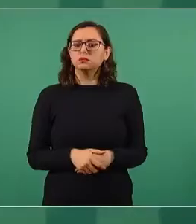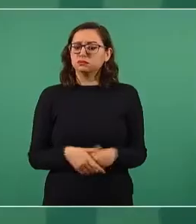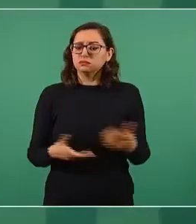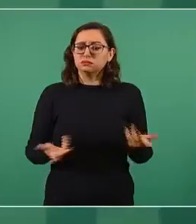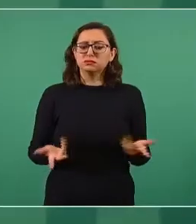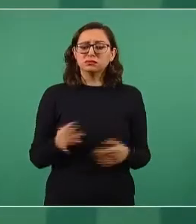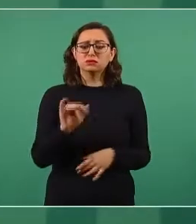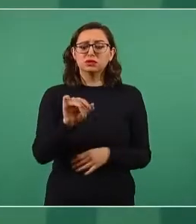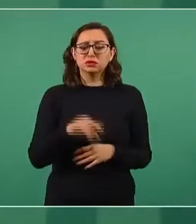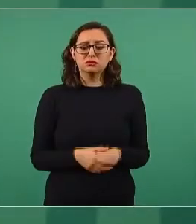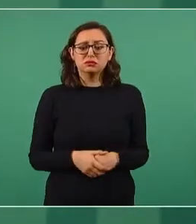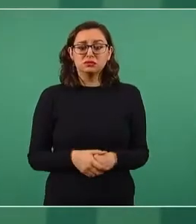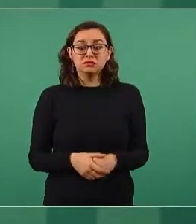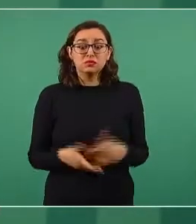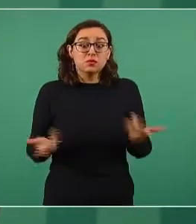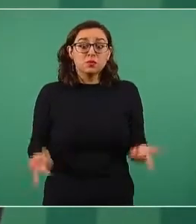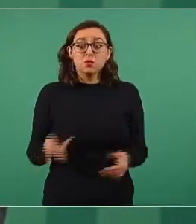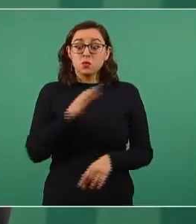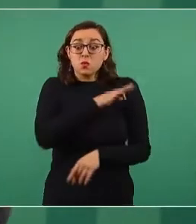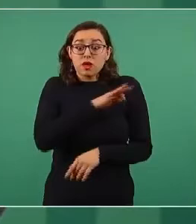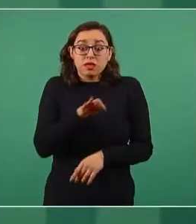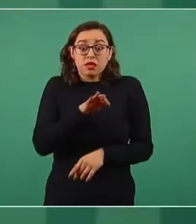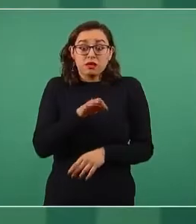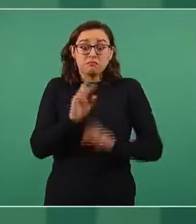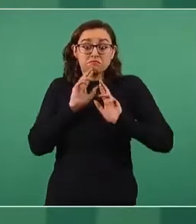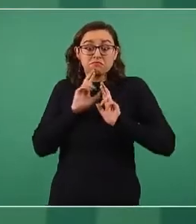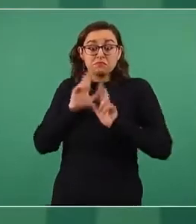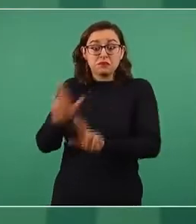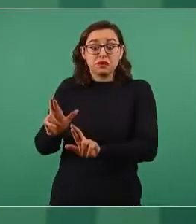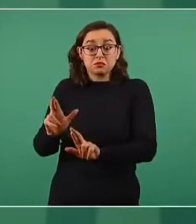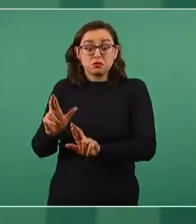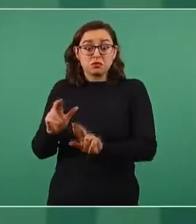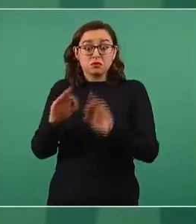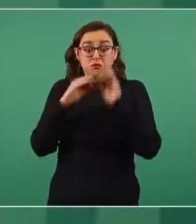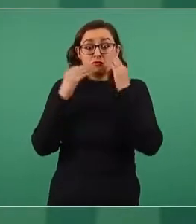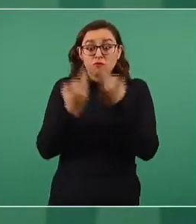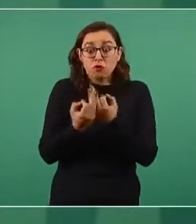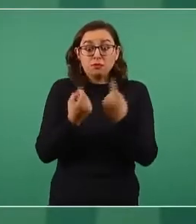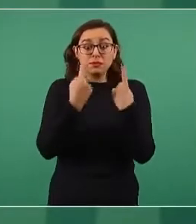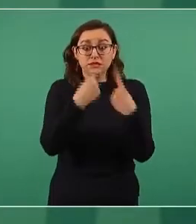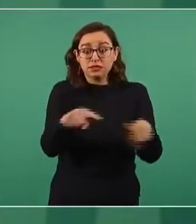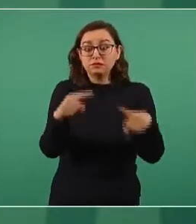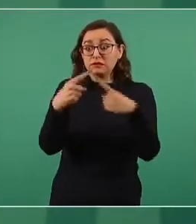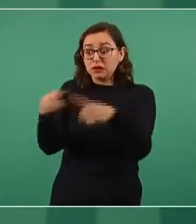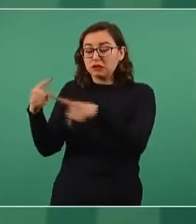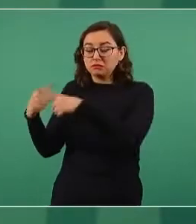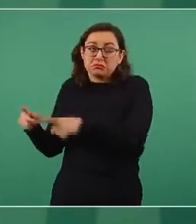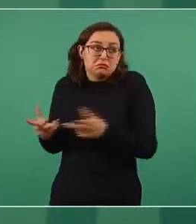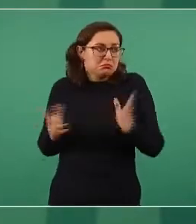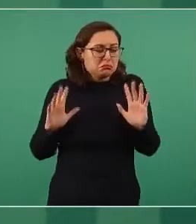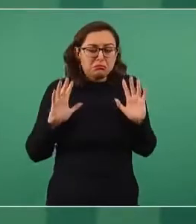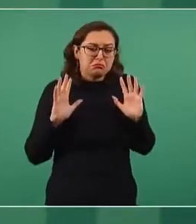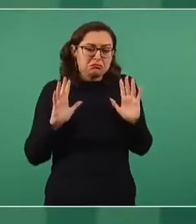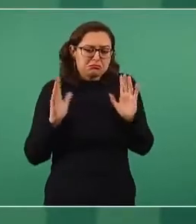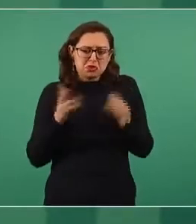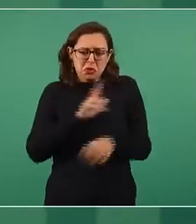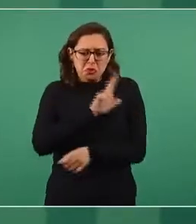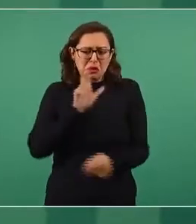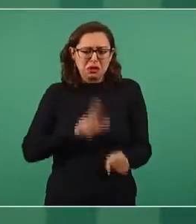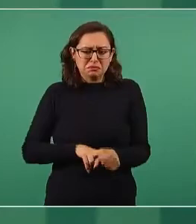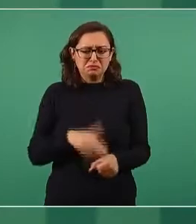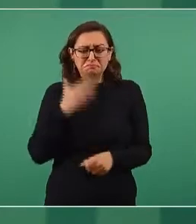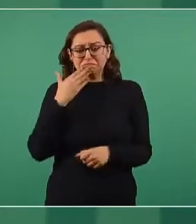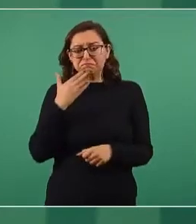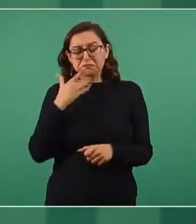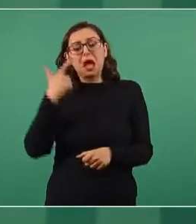respuesta. Pueden no responderte de una sola forma, te pueden responder de diferentes maneras. Entonces vamos a ver en estos días y en